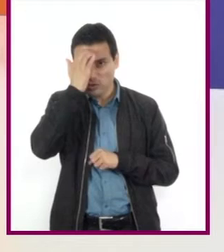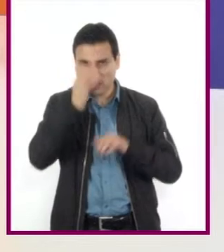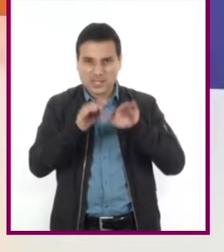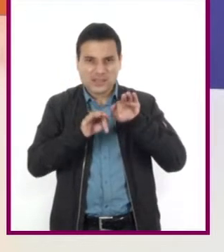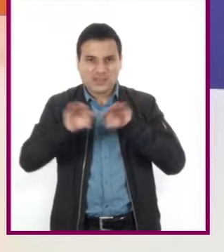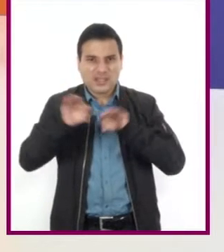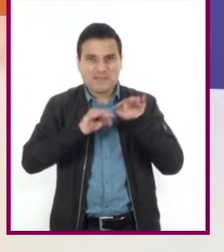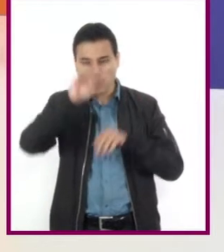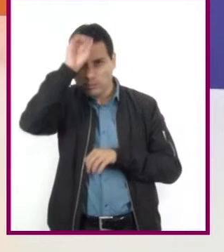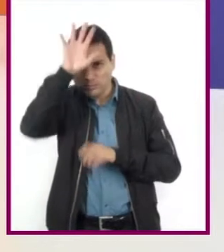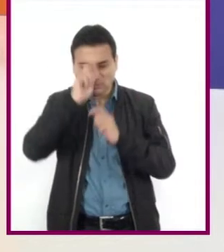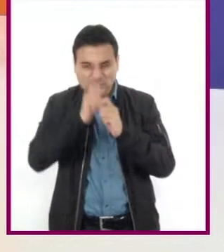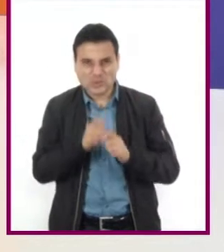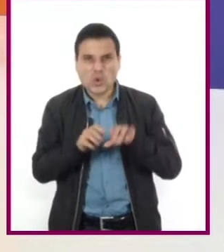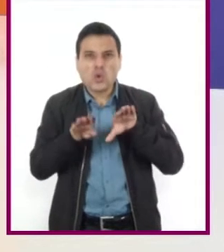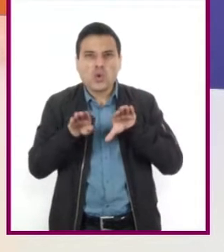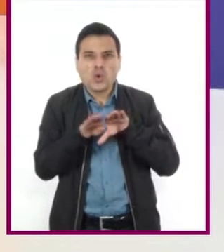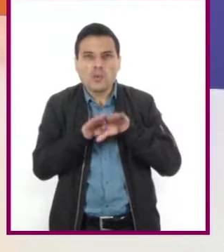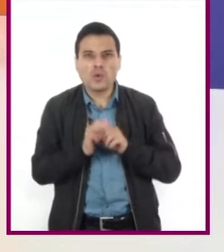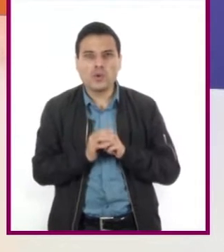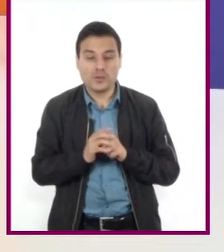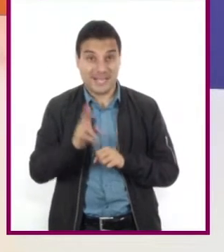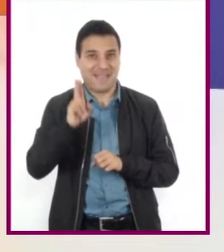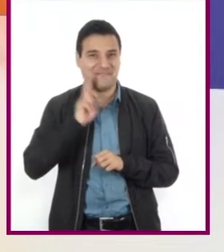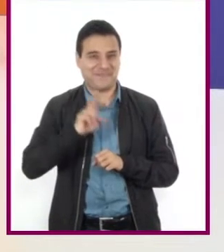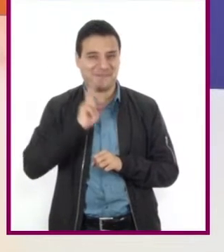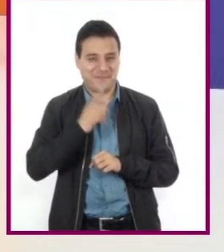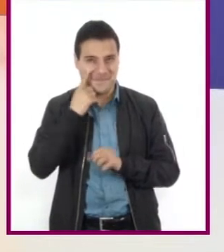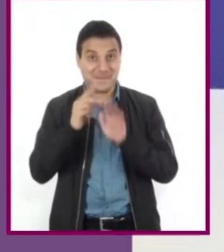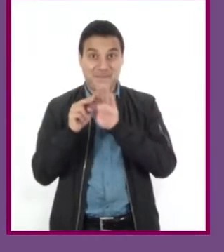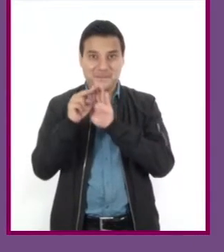que anduvieron los mamuts, veamos la siguiente cápsula.